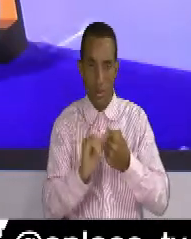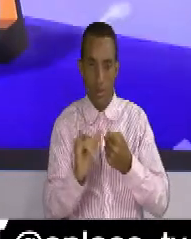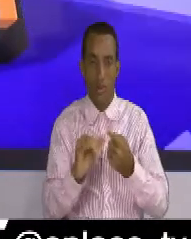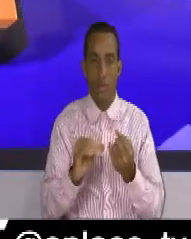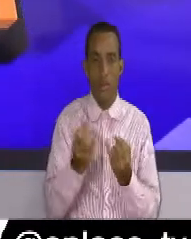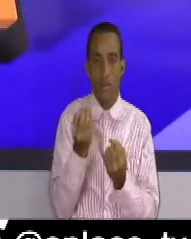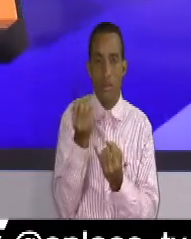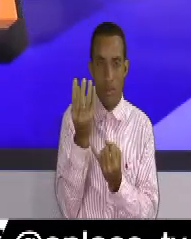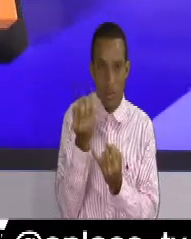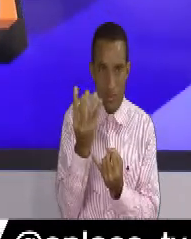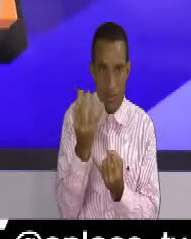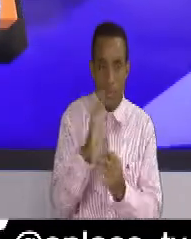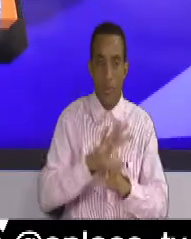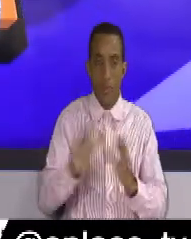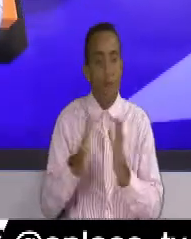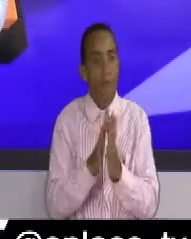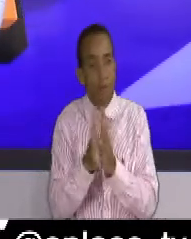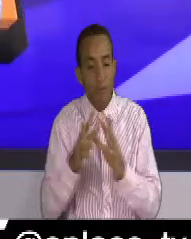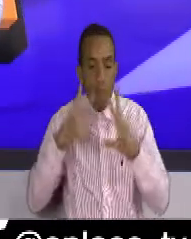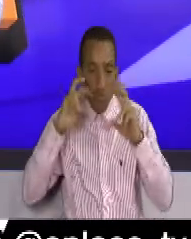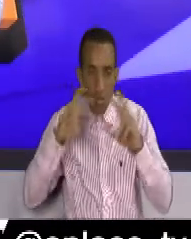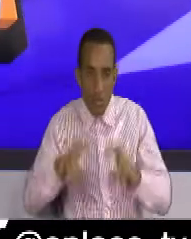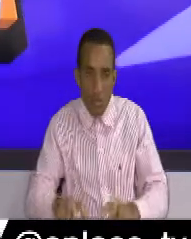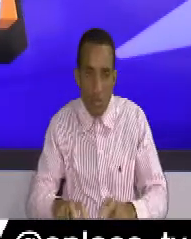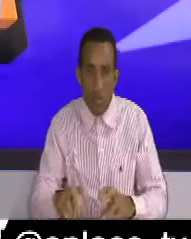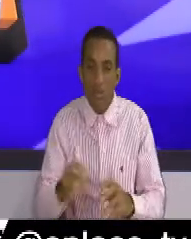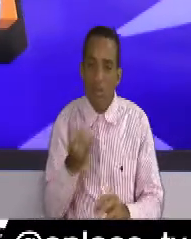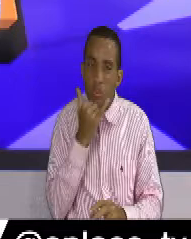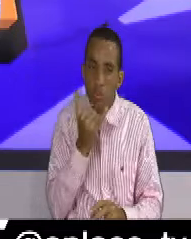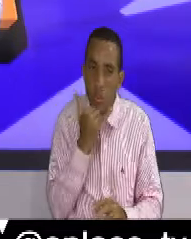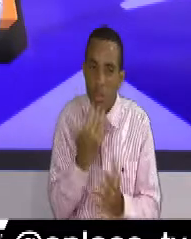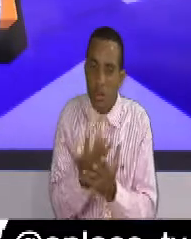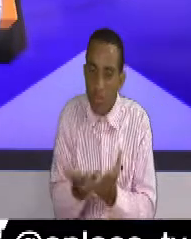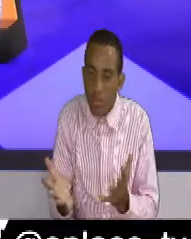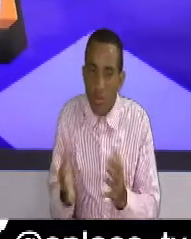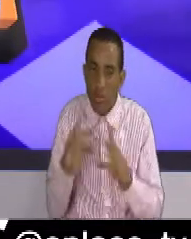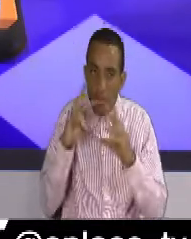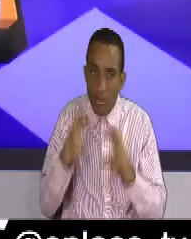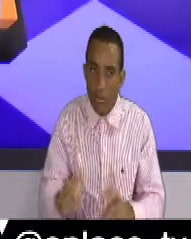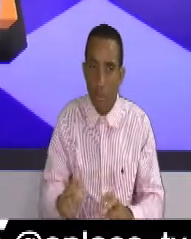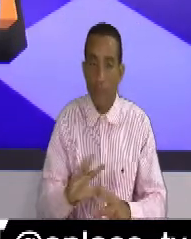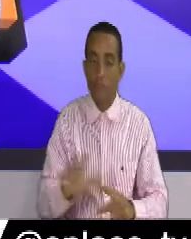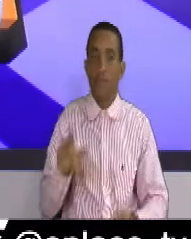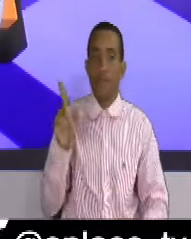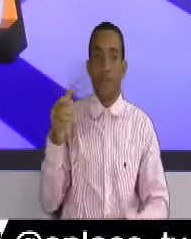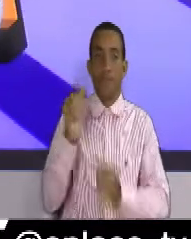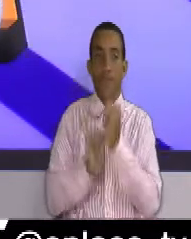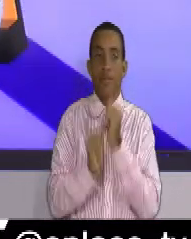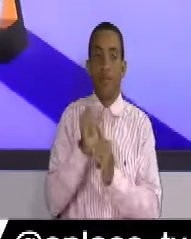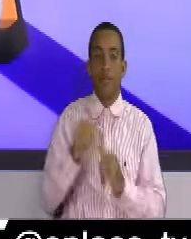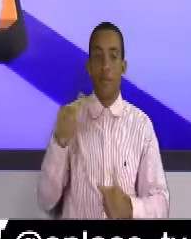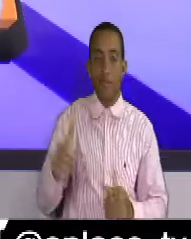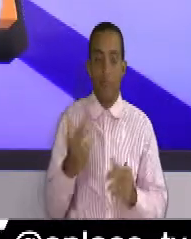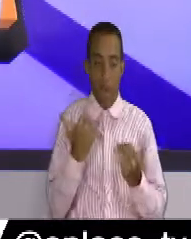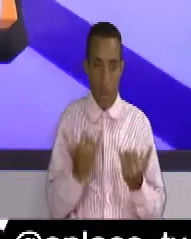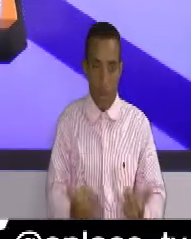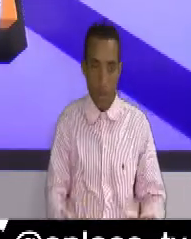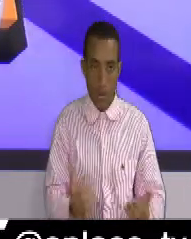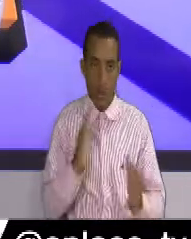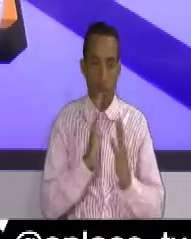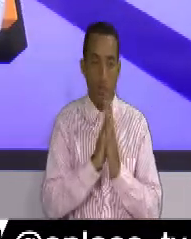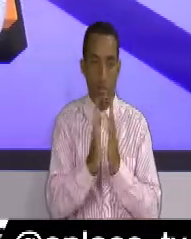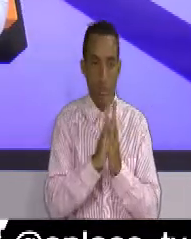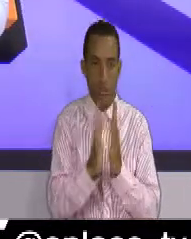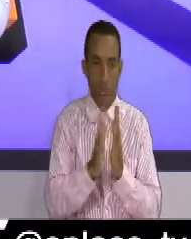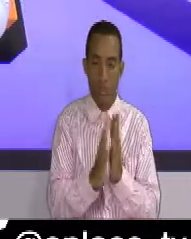las investigaciones avanzan para tratar de determinar qué fue lo que pasó en la refinería de Barranca Bermeja. En instantes, el desarrollo de estas